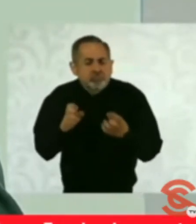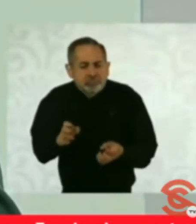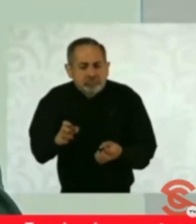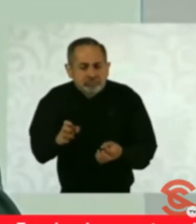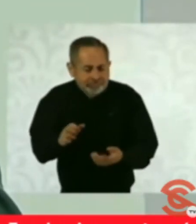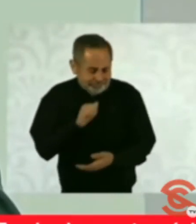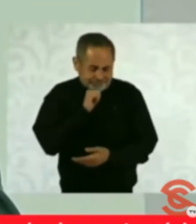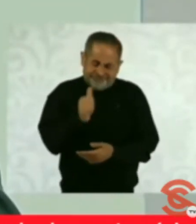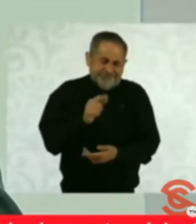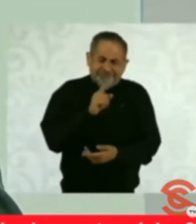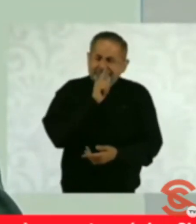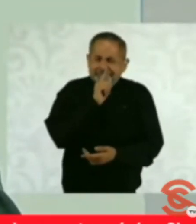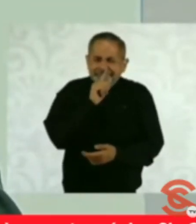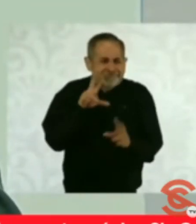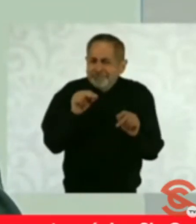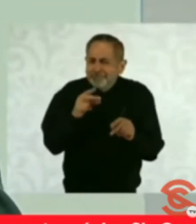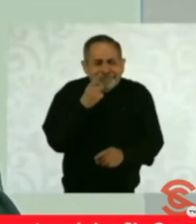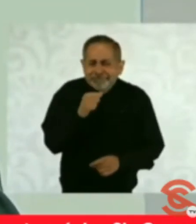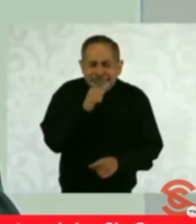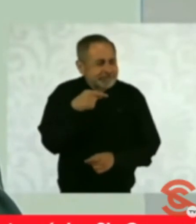reformas.